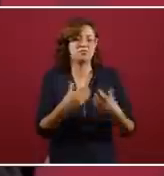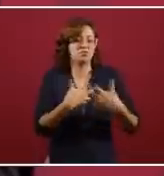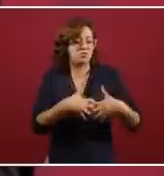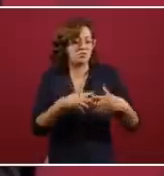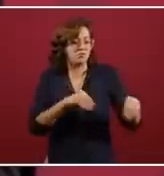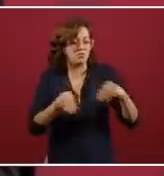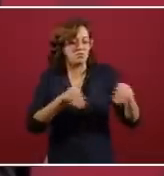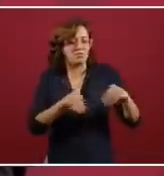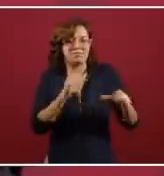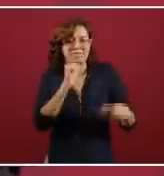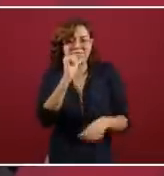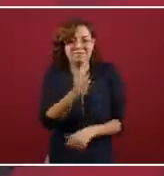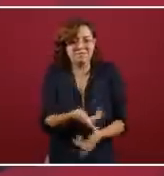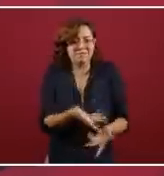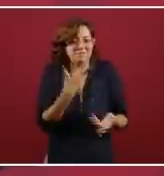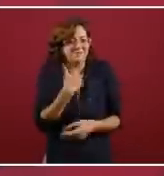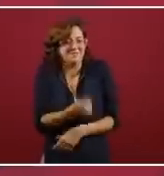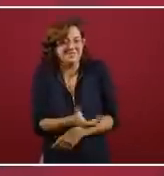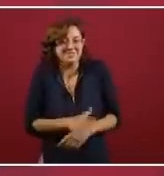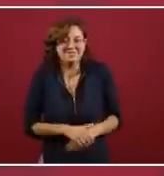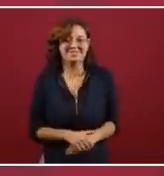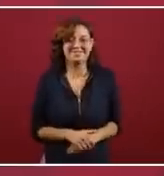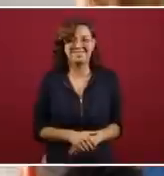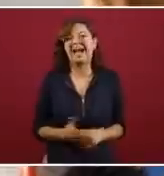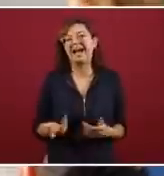Entonces, aquí